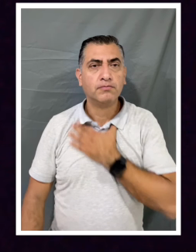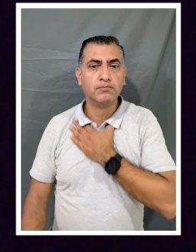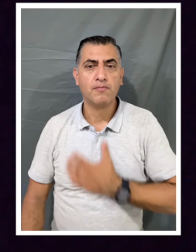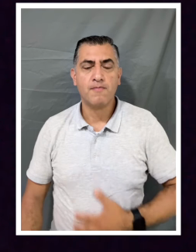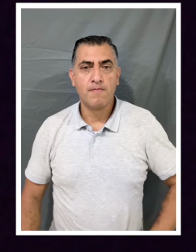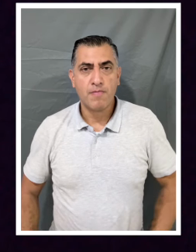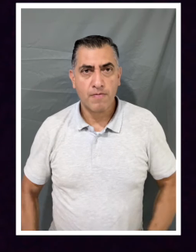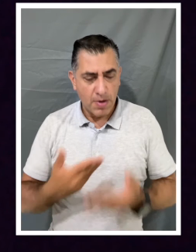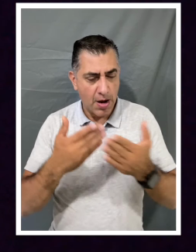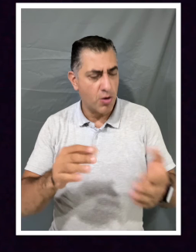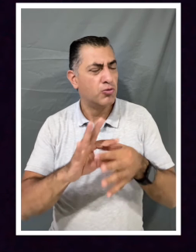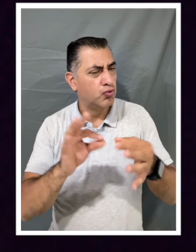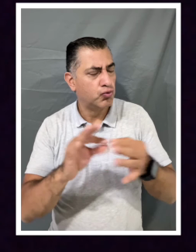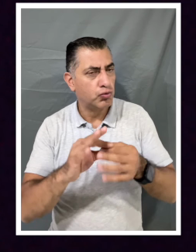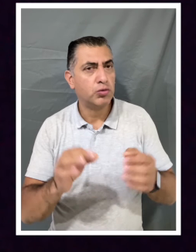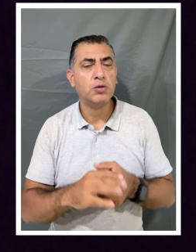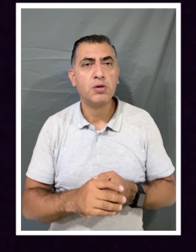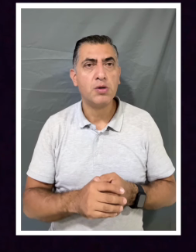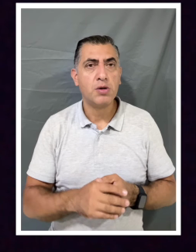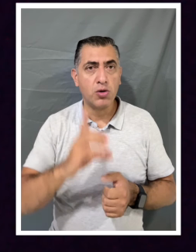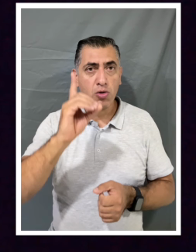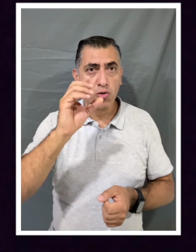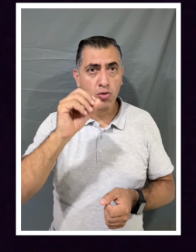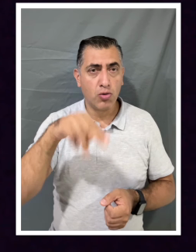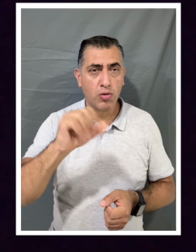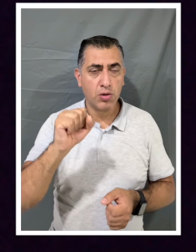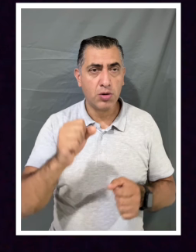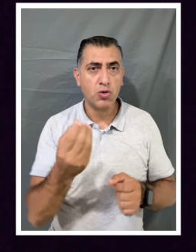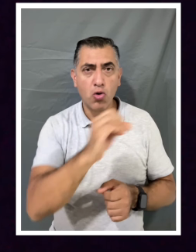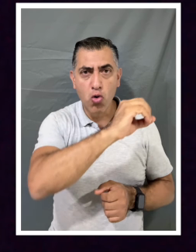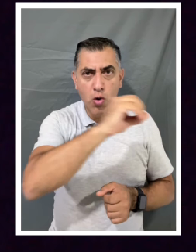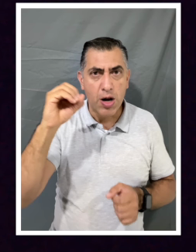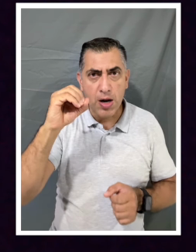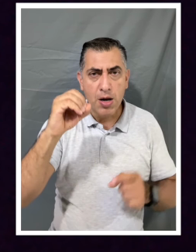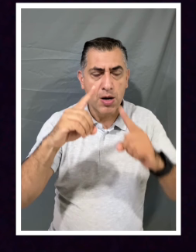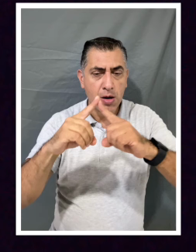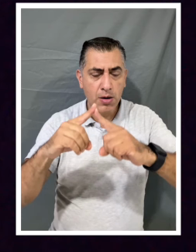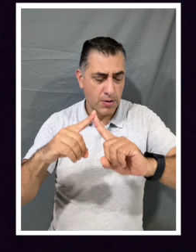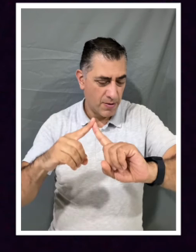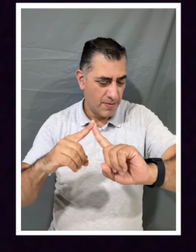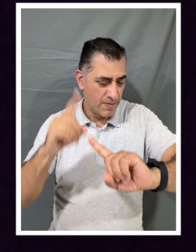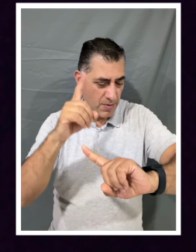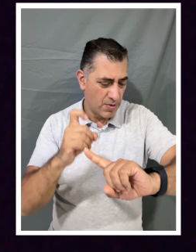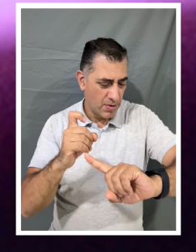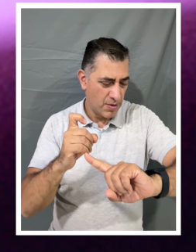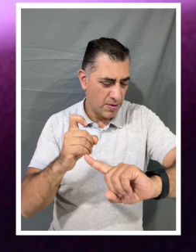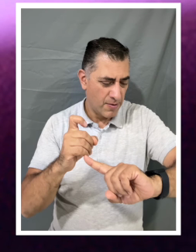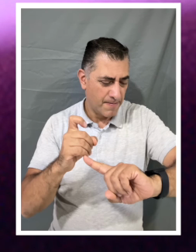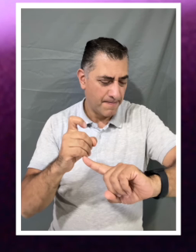rápidamente los dones espirituales que sirven para organizar la iglesia eso es importante que lo entendamos primero